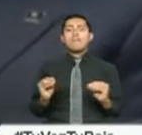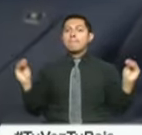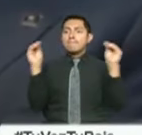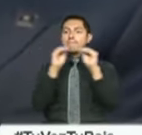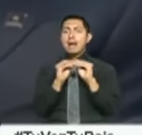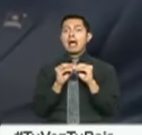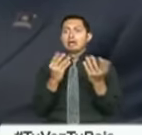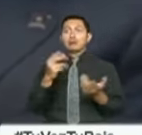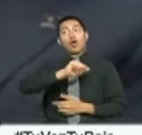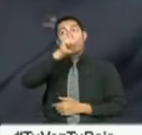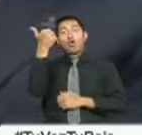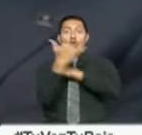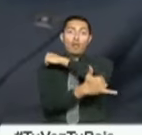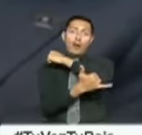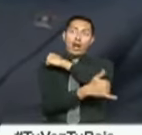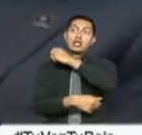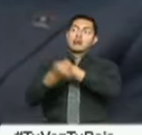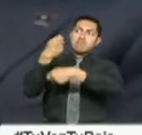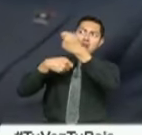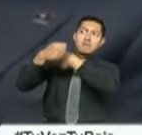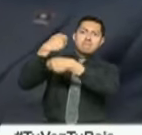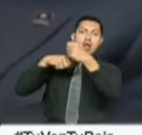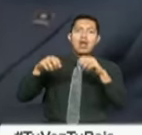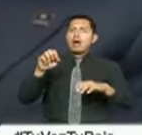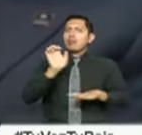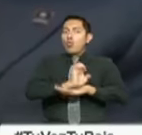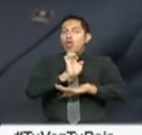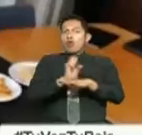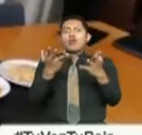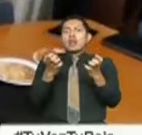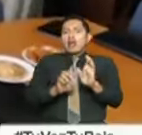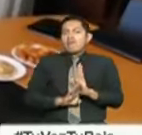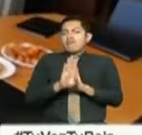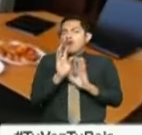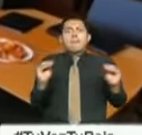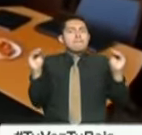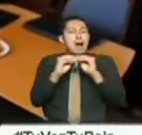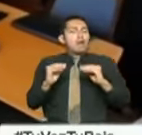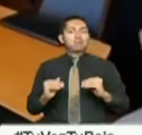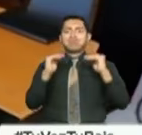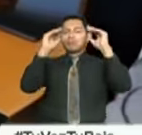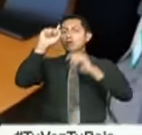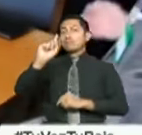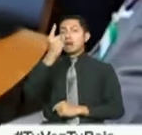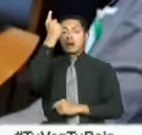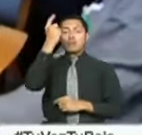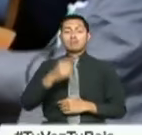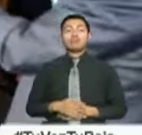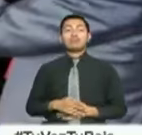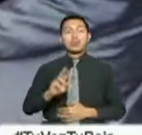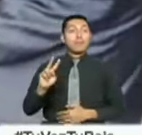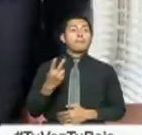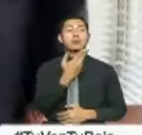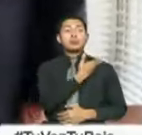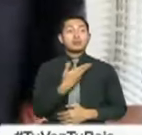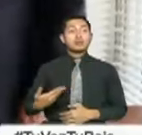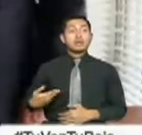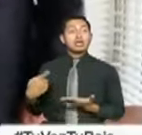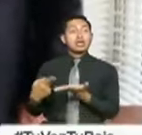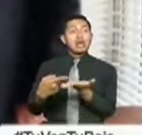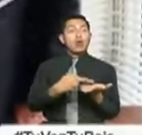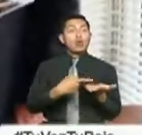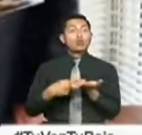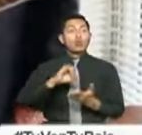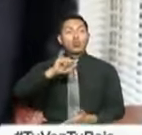frente a nuestros países vecinos, que también son exportadores de productos hacia el exterior. En este contexto, el vicepresidente se reunió con Juan